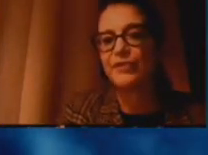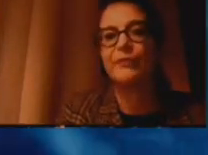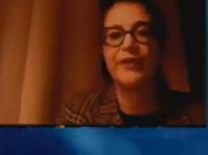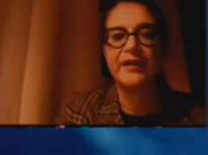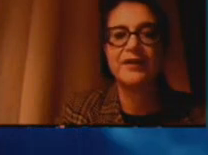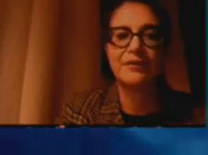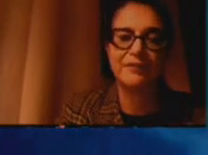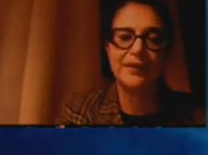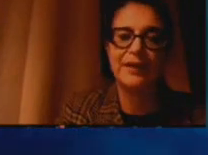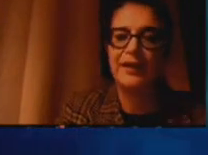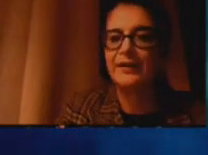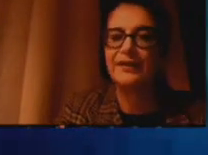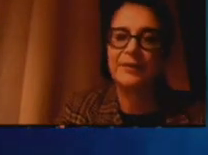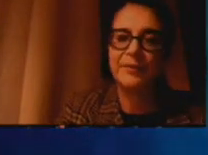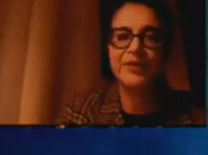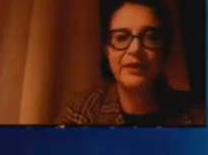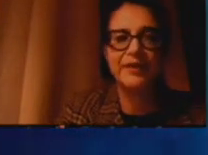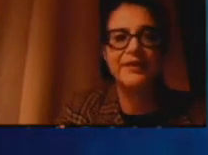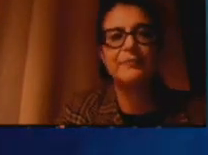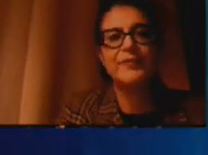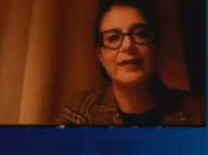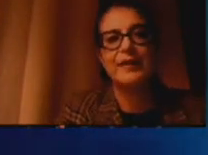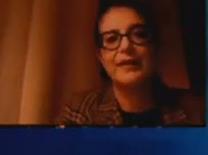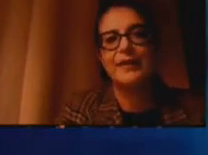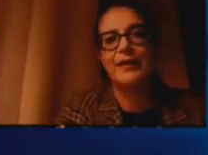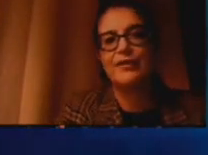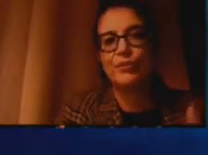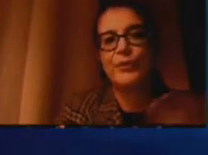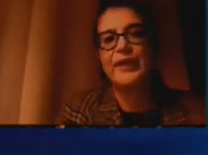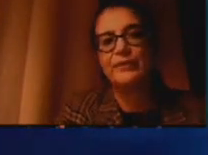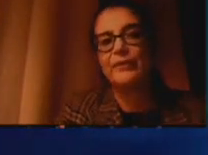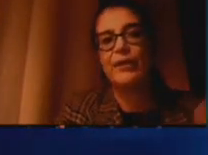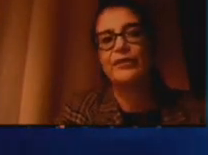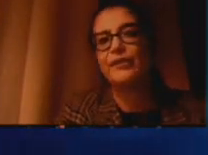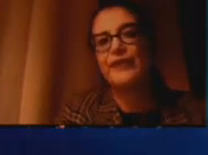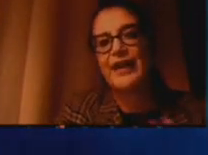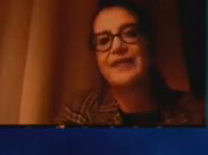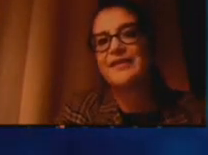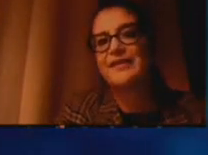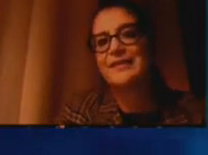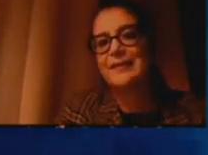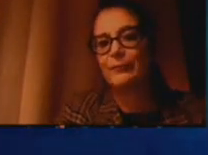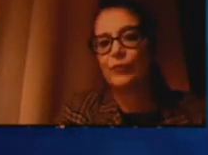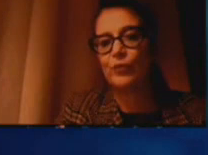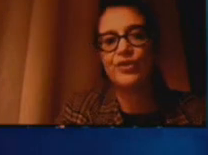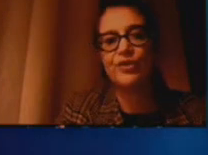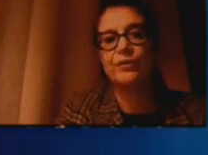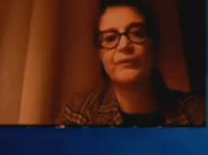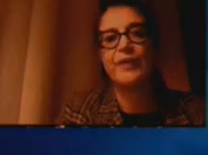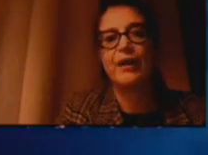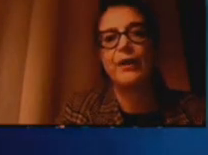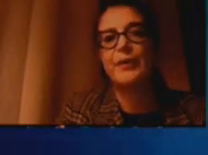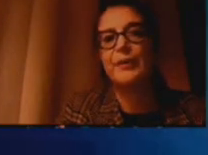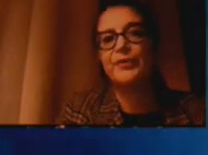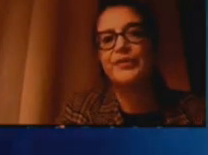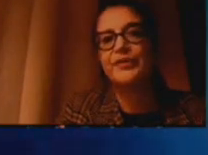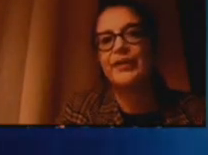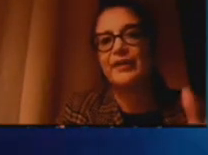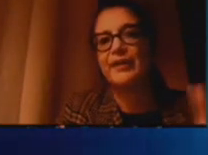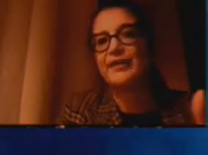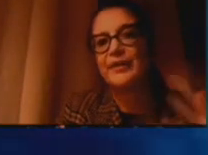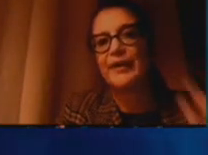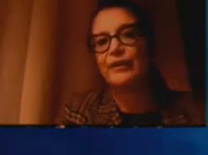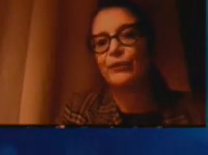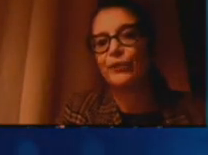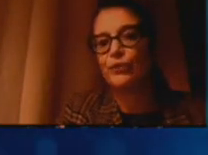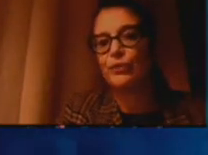policía para poder llegar hasta allí o tratar con las personas que la están utilizando. También casos